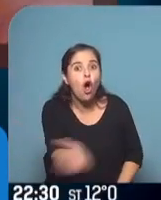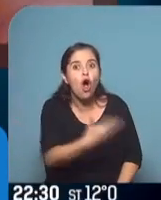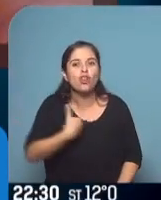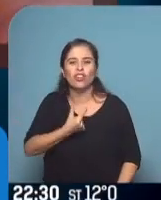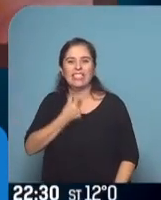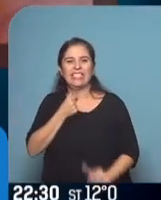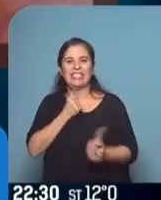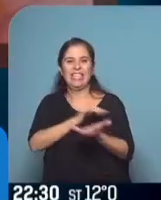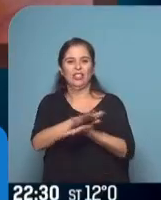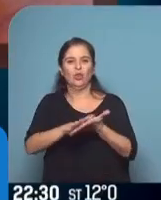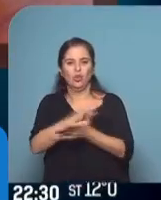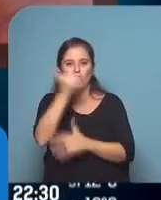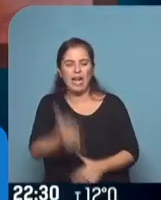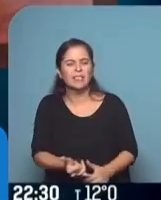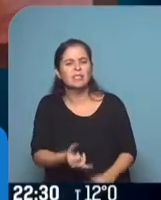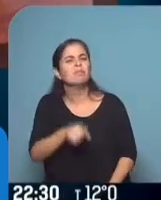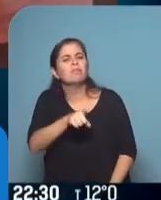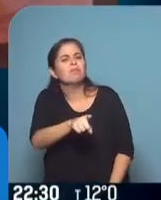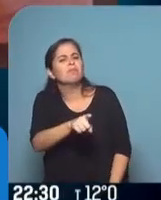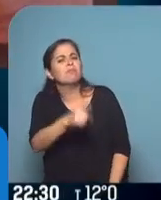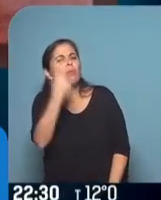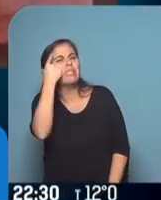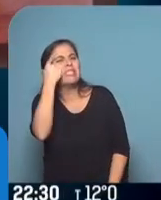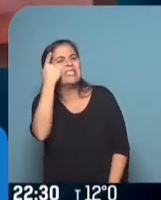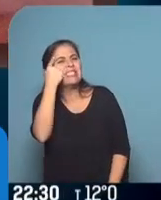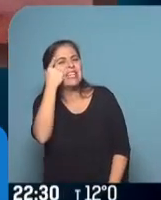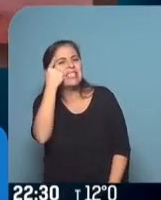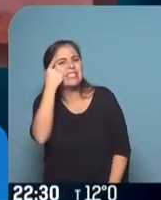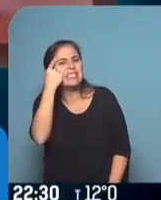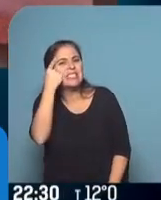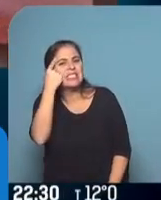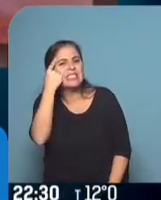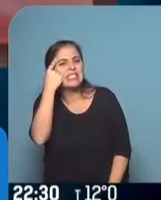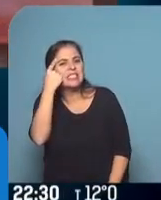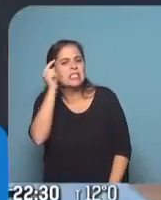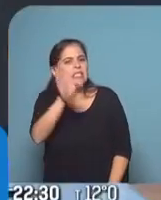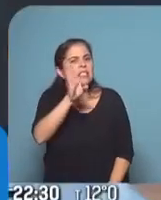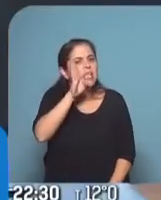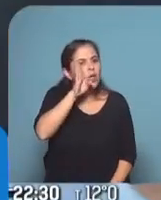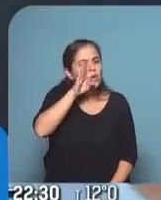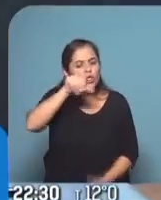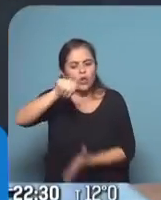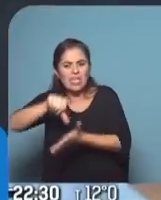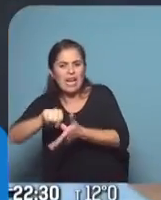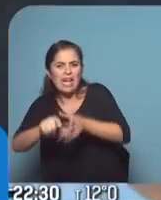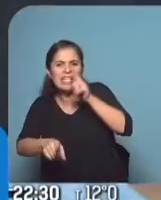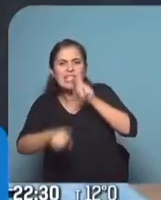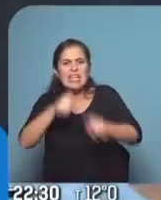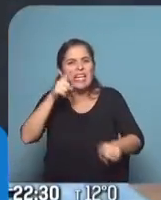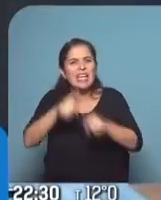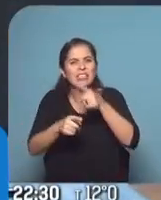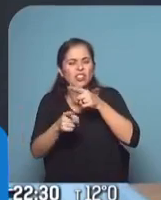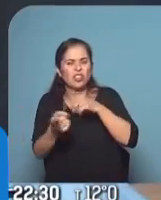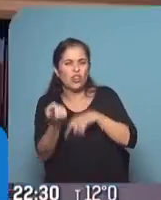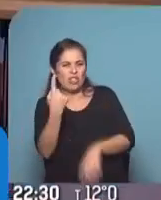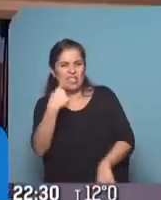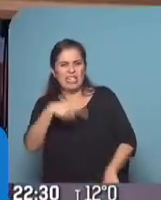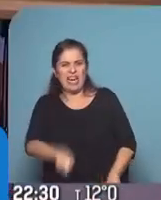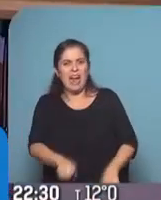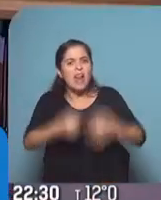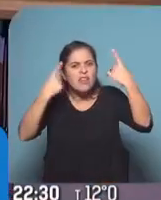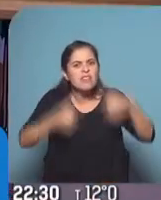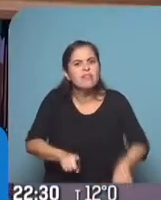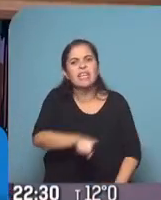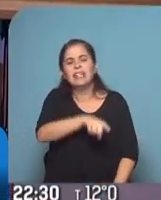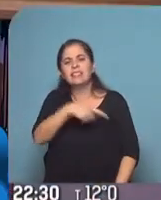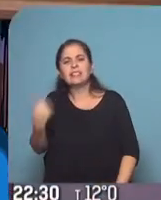inestable. ¿Por qué crees que hay una relación tan particular de Estados Unidos con Irán, que es la que no tiene con Rusia, que es la que no tiene